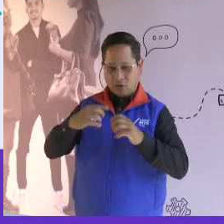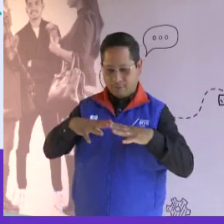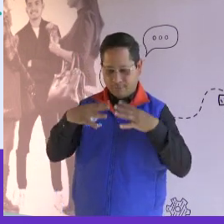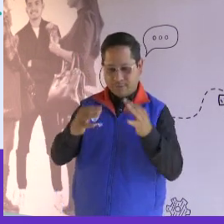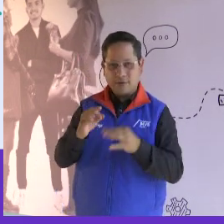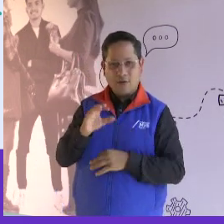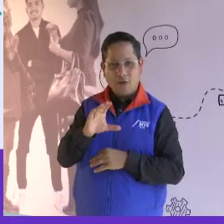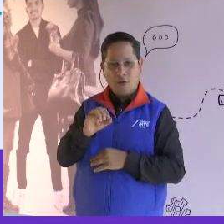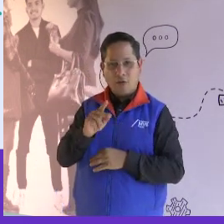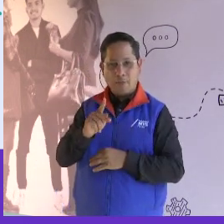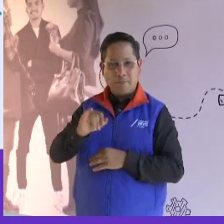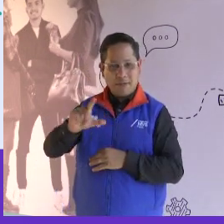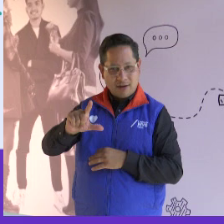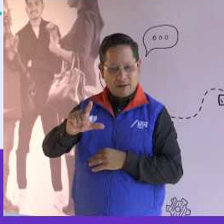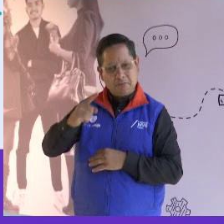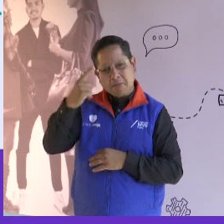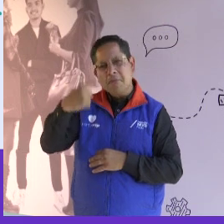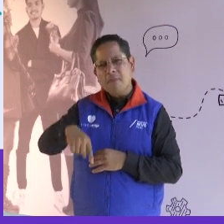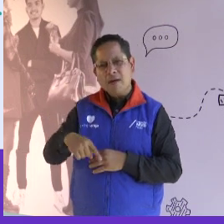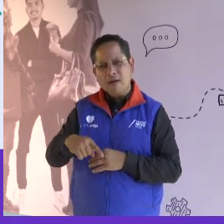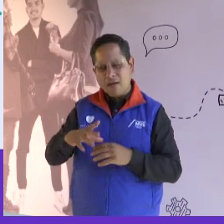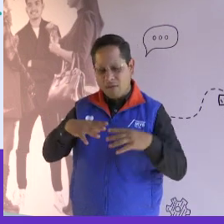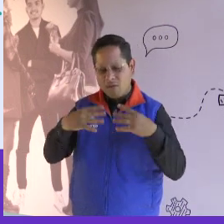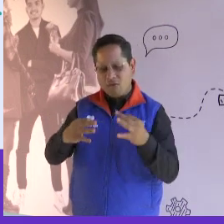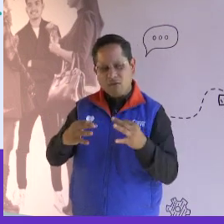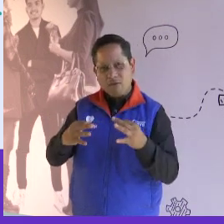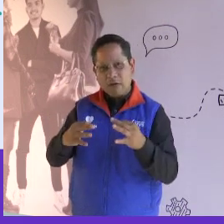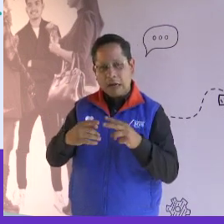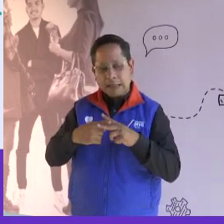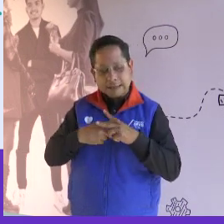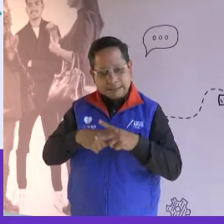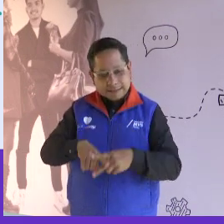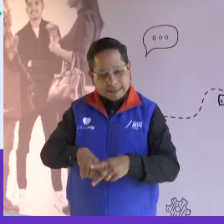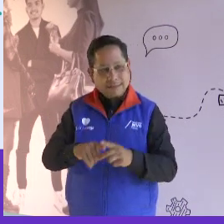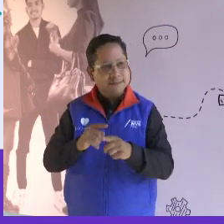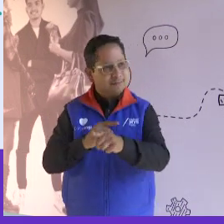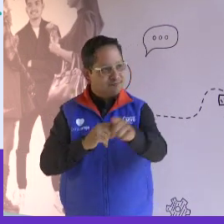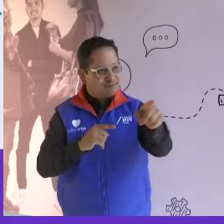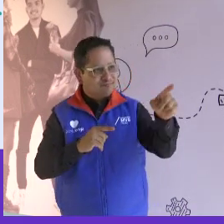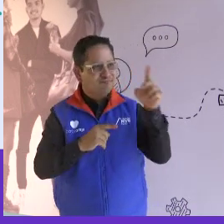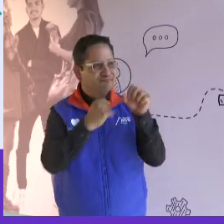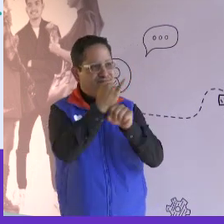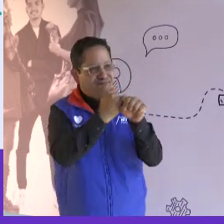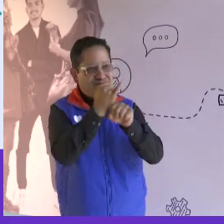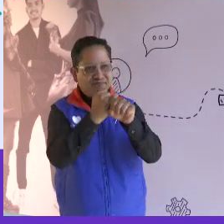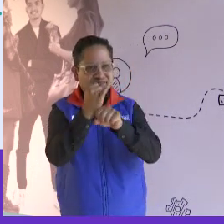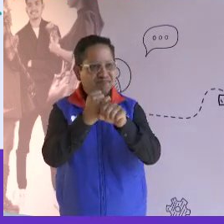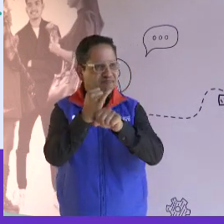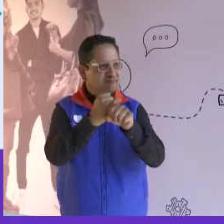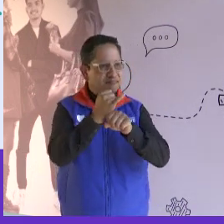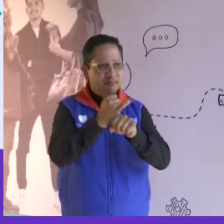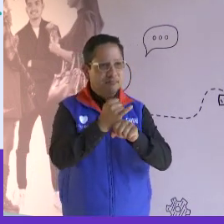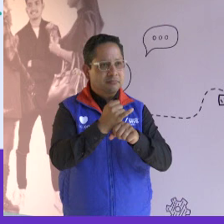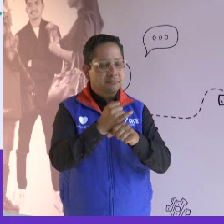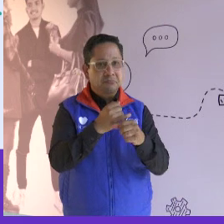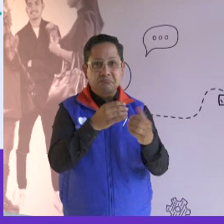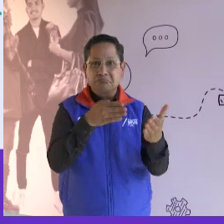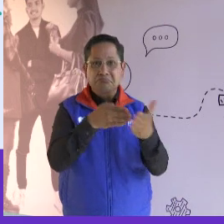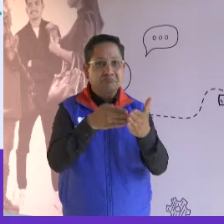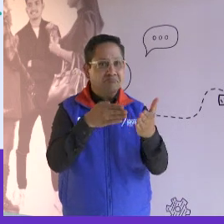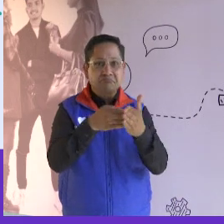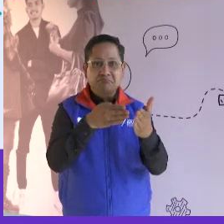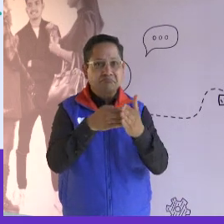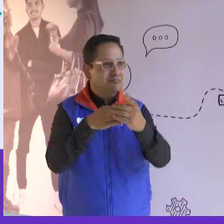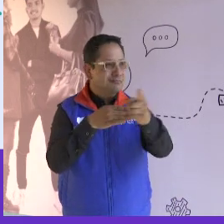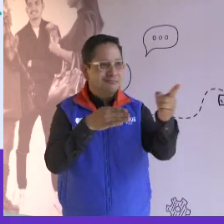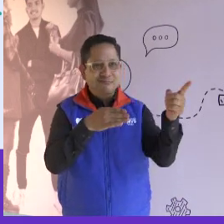la fundamos precisamente por eso, porque vimos que la mayoría de las tesis de las investigaciones se quedaban en el cubículo del asesor